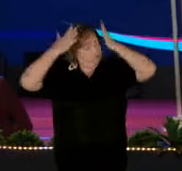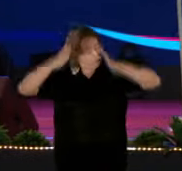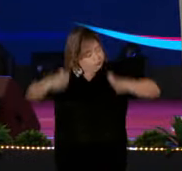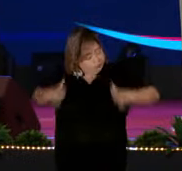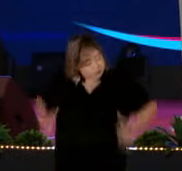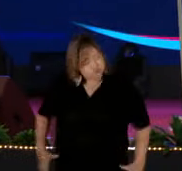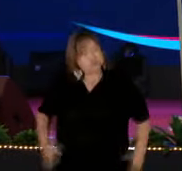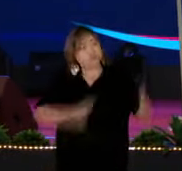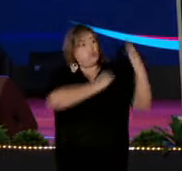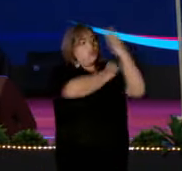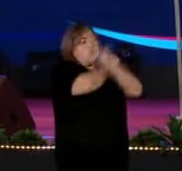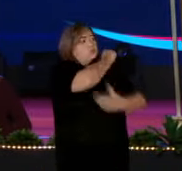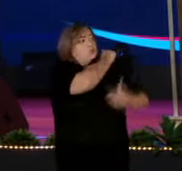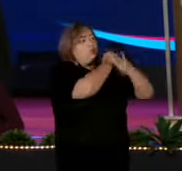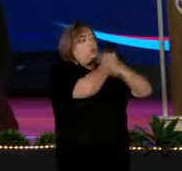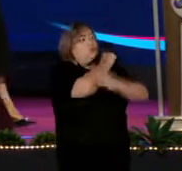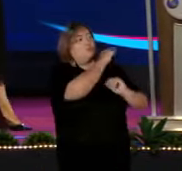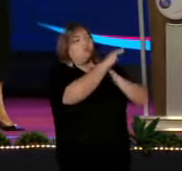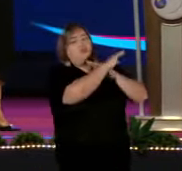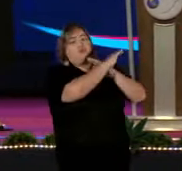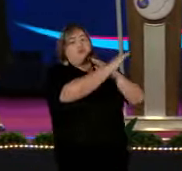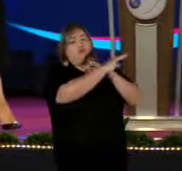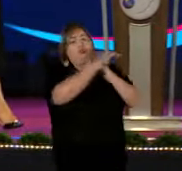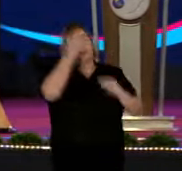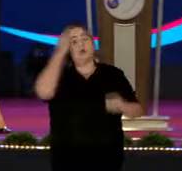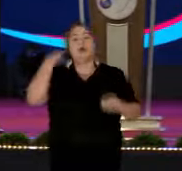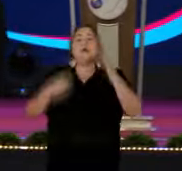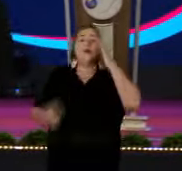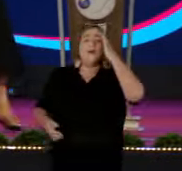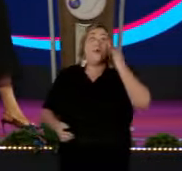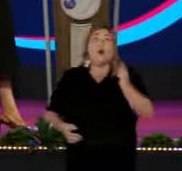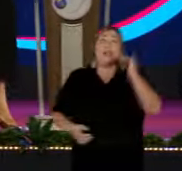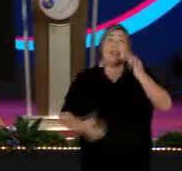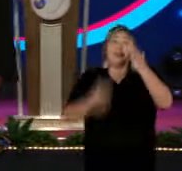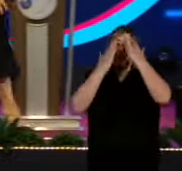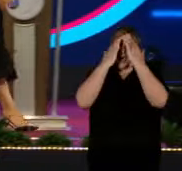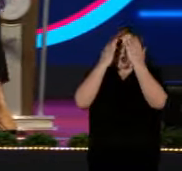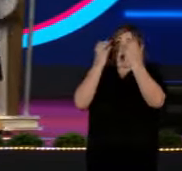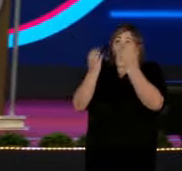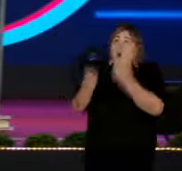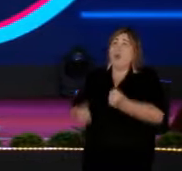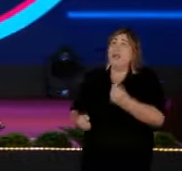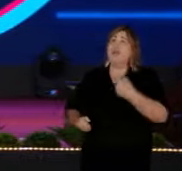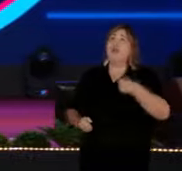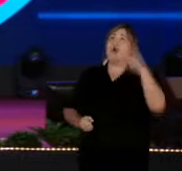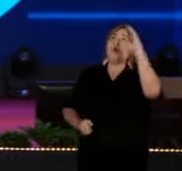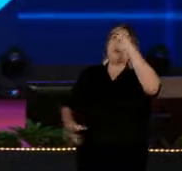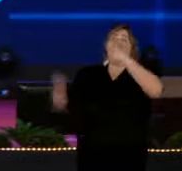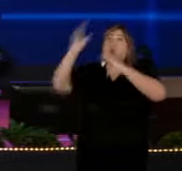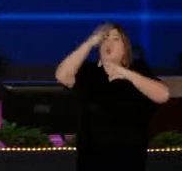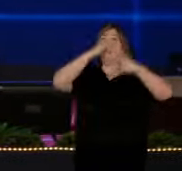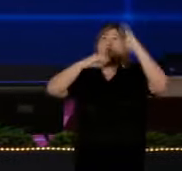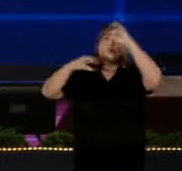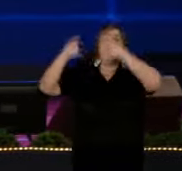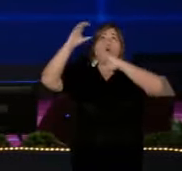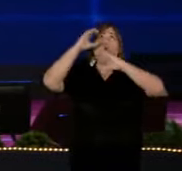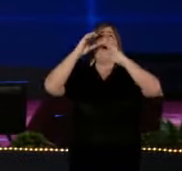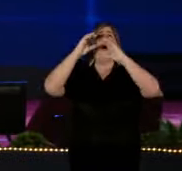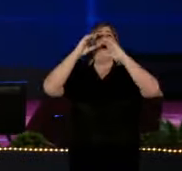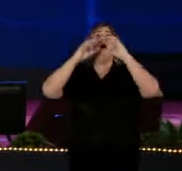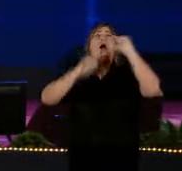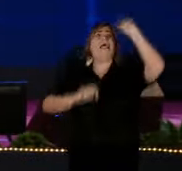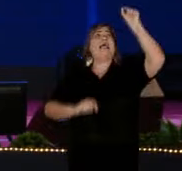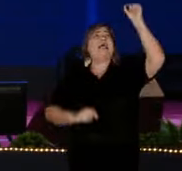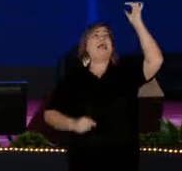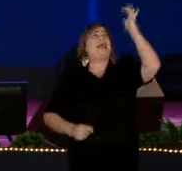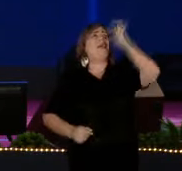Porque estamos vestidos. Porque hemos sido obedientes, porque estamos buscando del Señor y su gracia y su misericordia nos